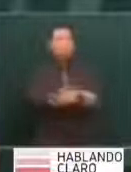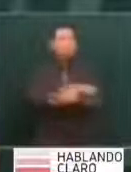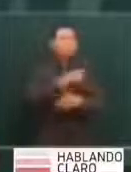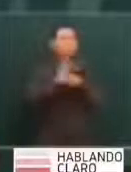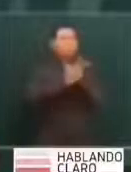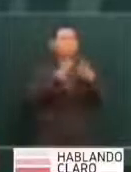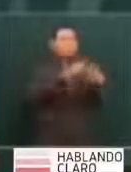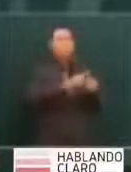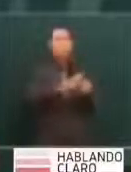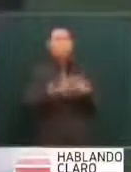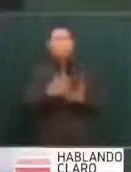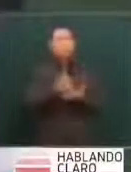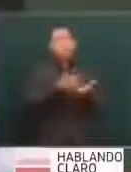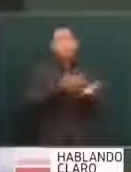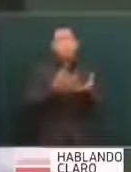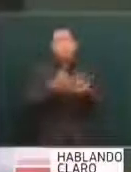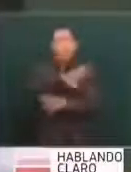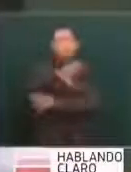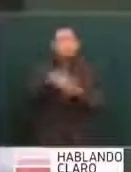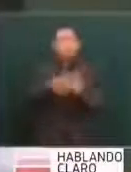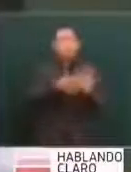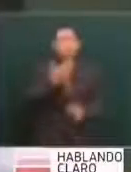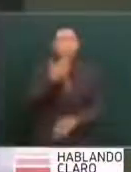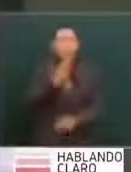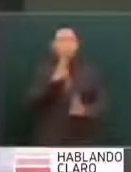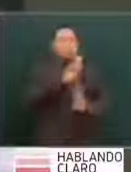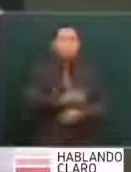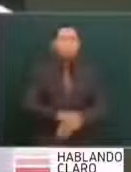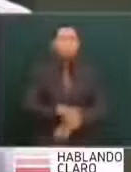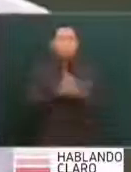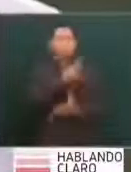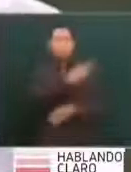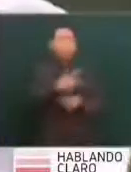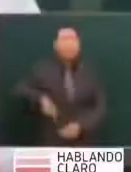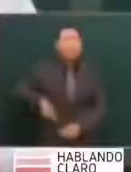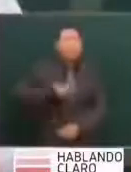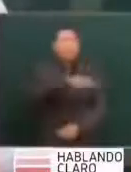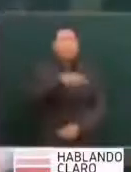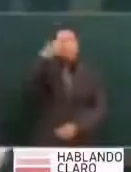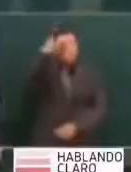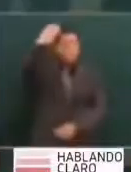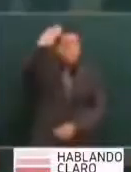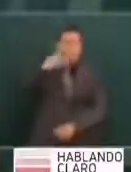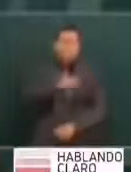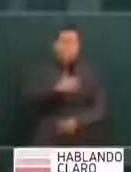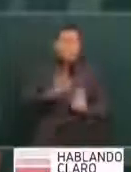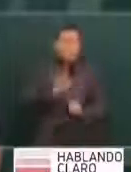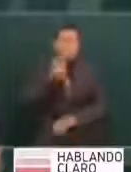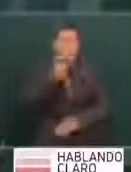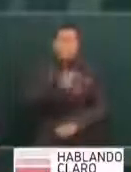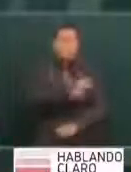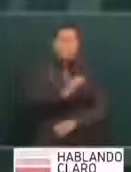todos los pueblos del mundo. Si el gobierno de Cuba lo